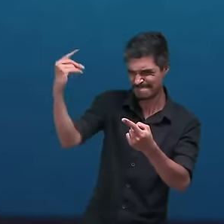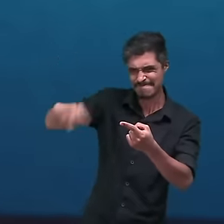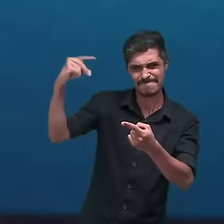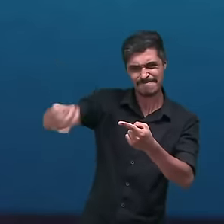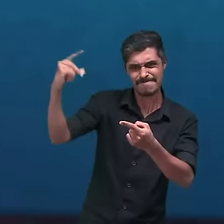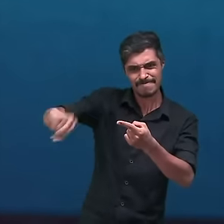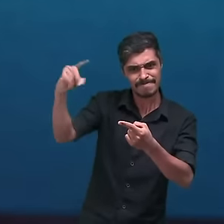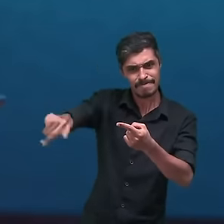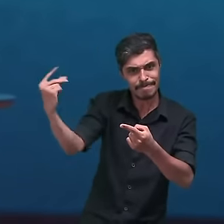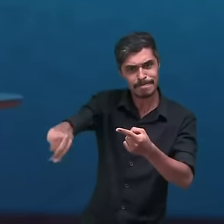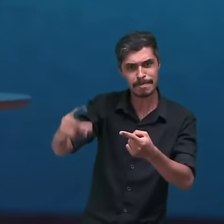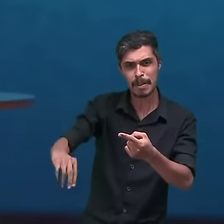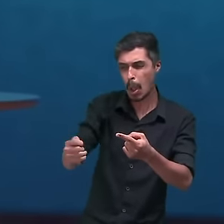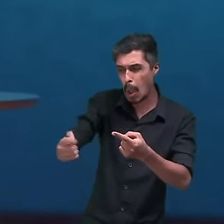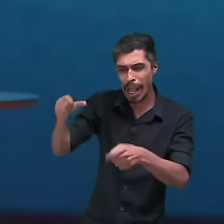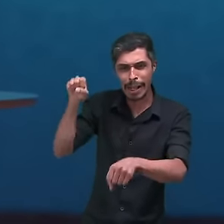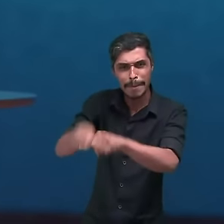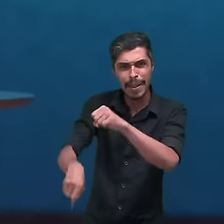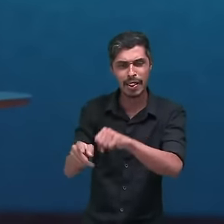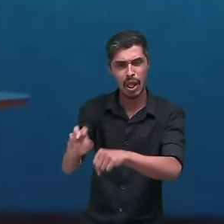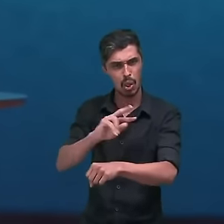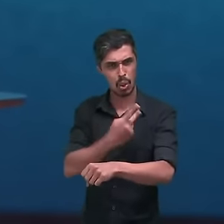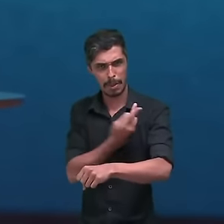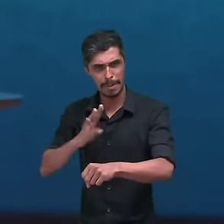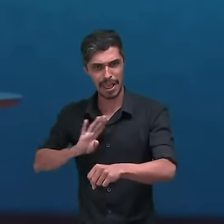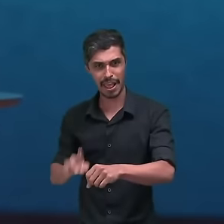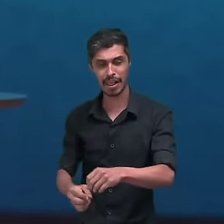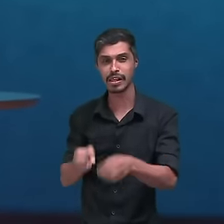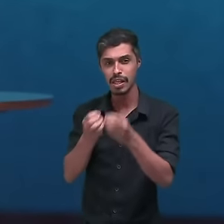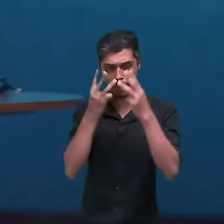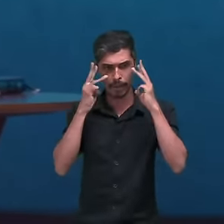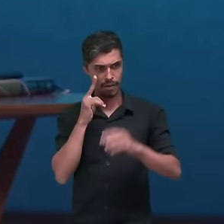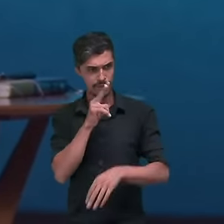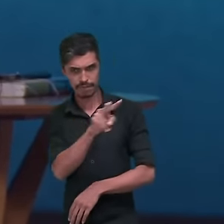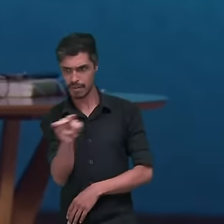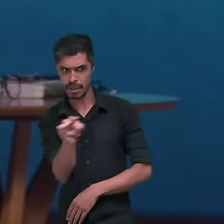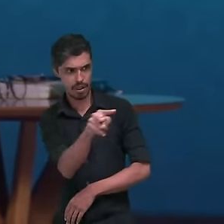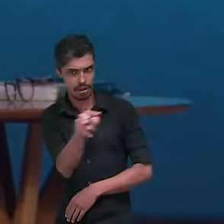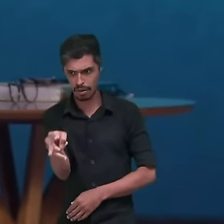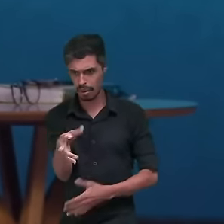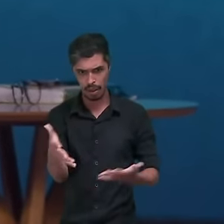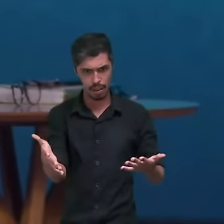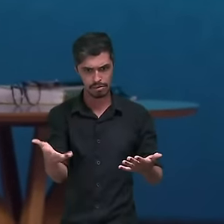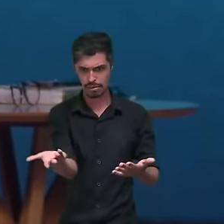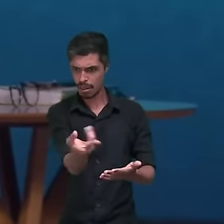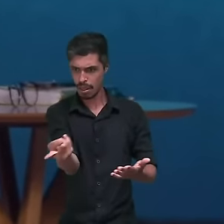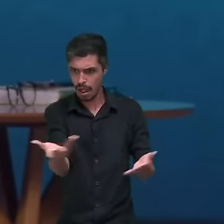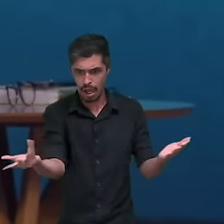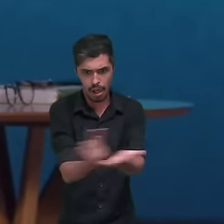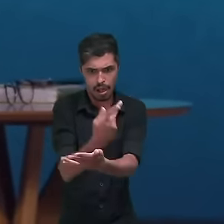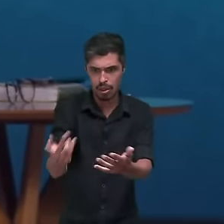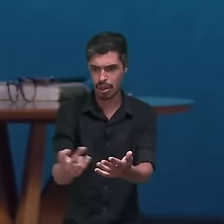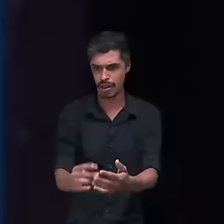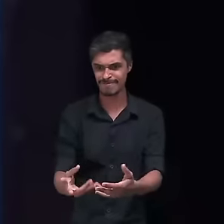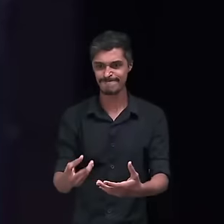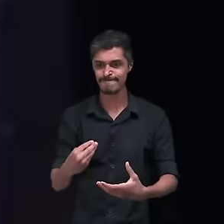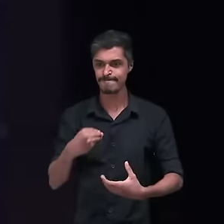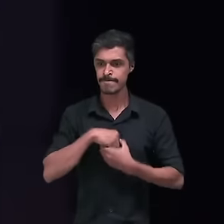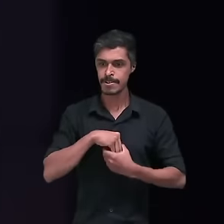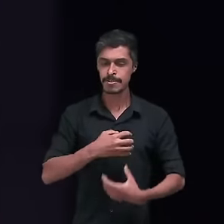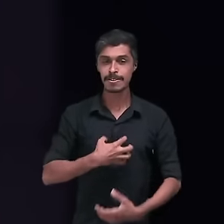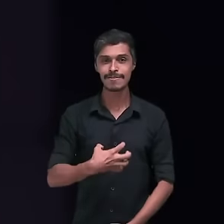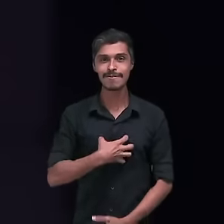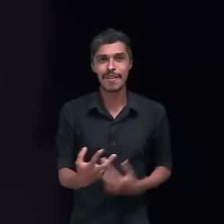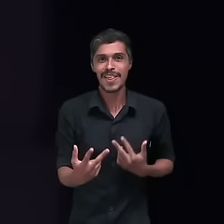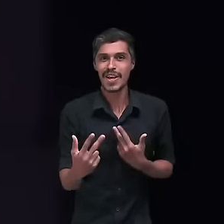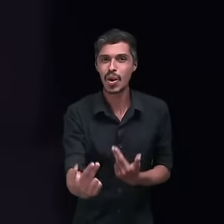El egipcio estaba matando al hebreo. Lo que Moisés estaba viendo frente a sus ojos era lo que estaba aconteciendo dentro de él. Dentro